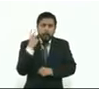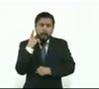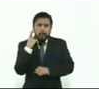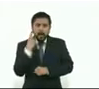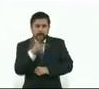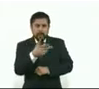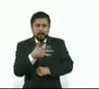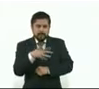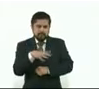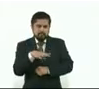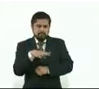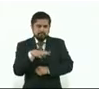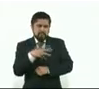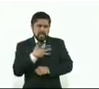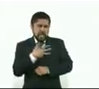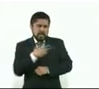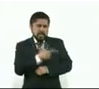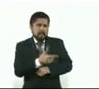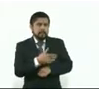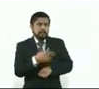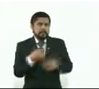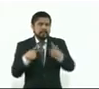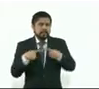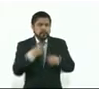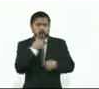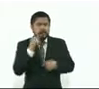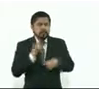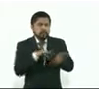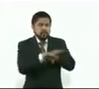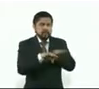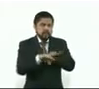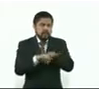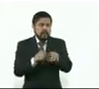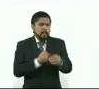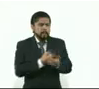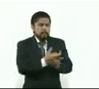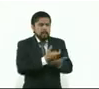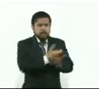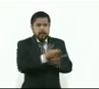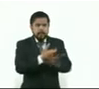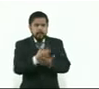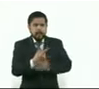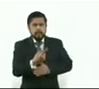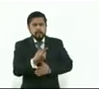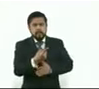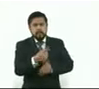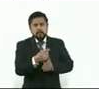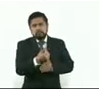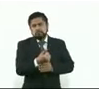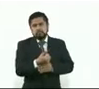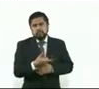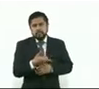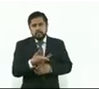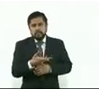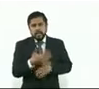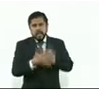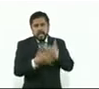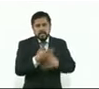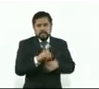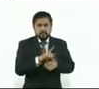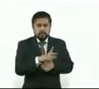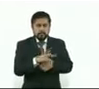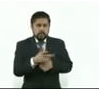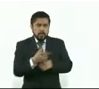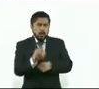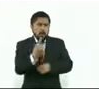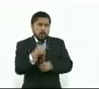tienen trabajadores, trabajadoras que son asalariados, entonces no puede ser que no se garantice su ingreso mensual o